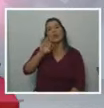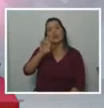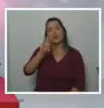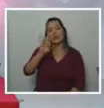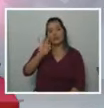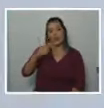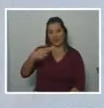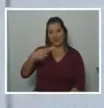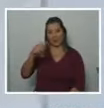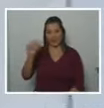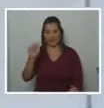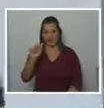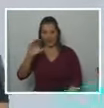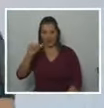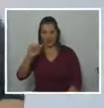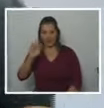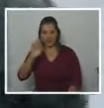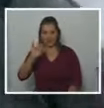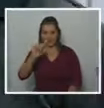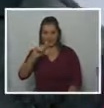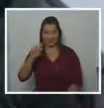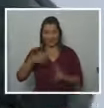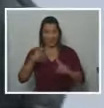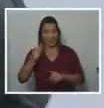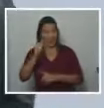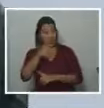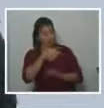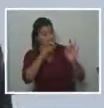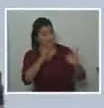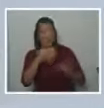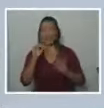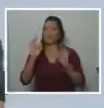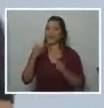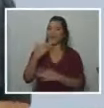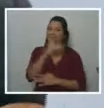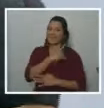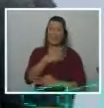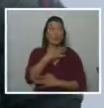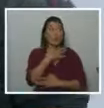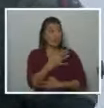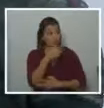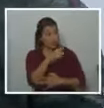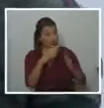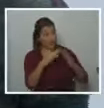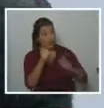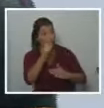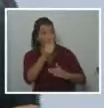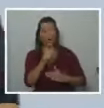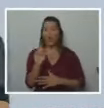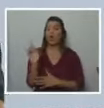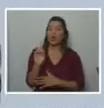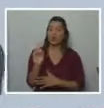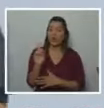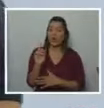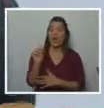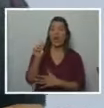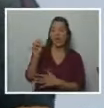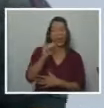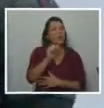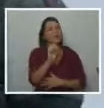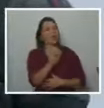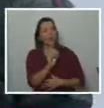de Alajuela. Wilber, ¿cómo me le va? Bien, gracias a Dios. Todo bien, un placer saludarlo. ¿De Alajuela? ¿De qué parte de Alajuela? Grecia. De